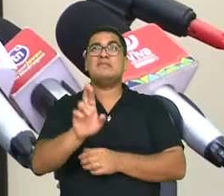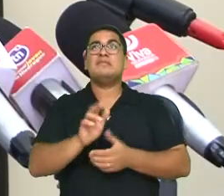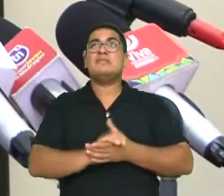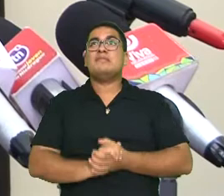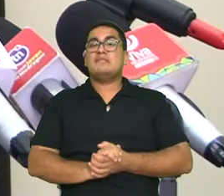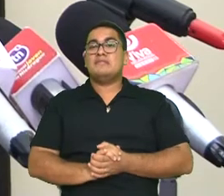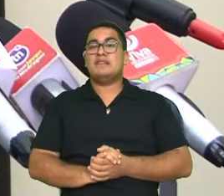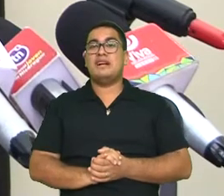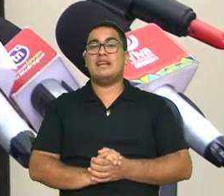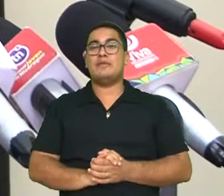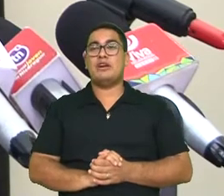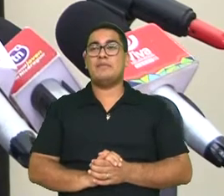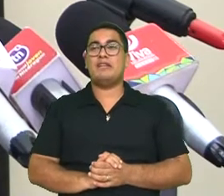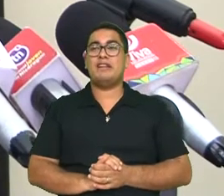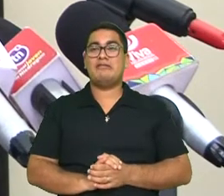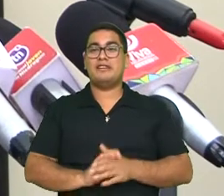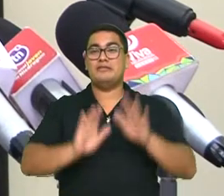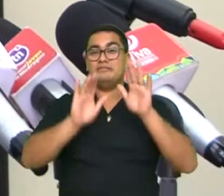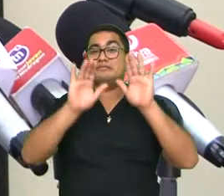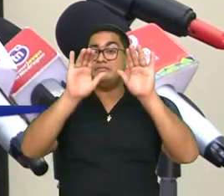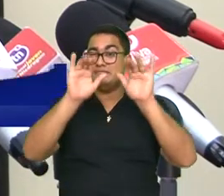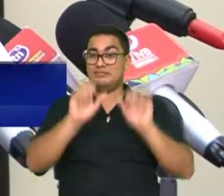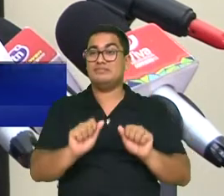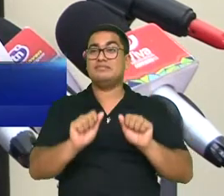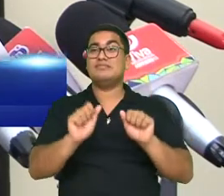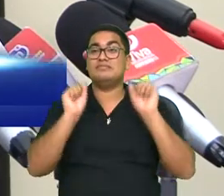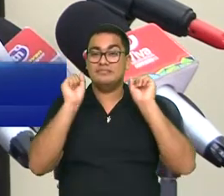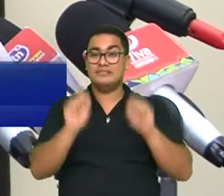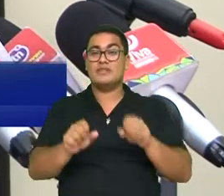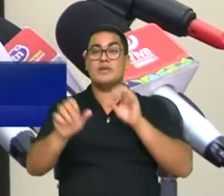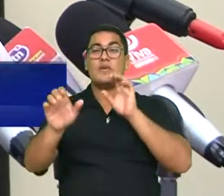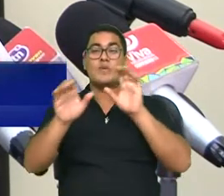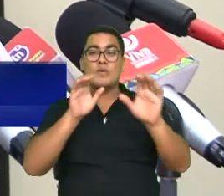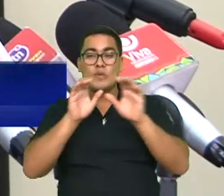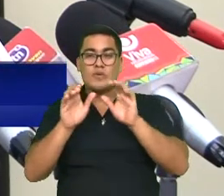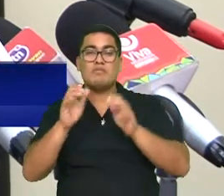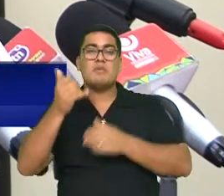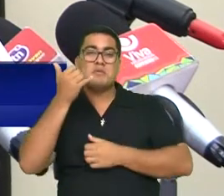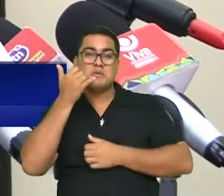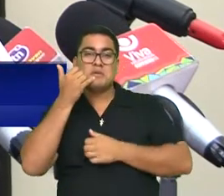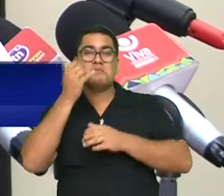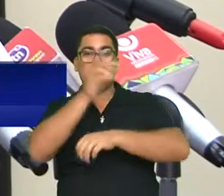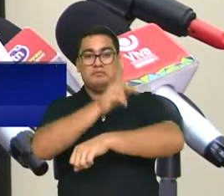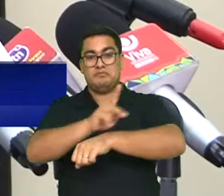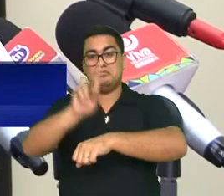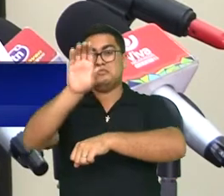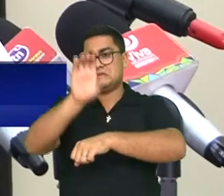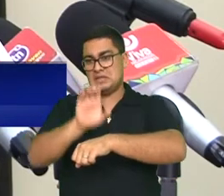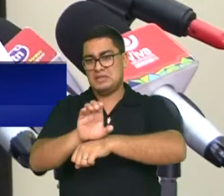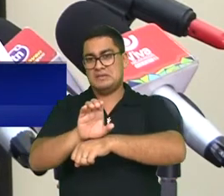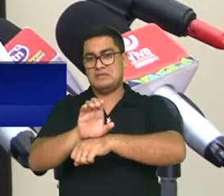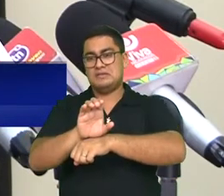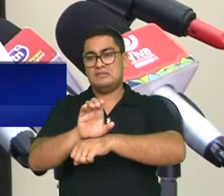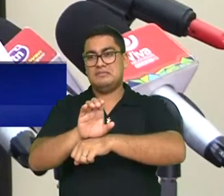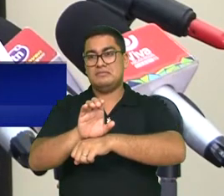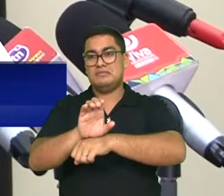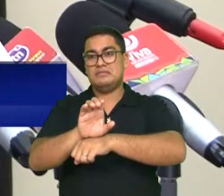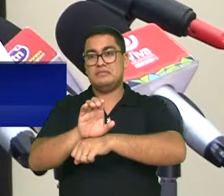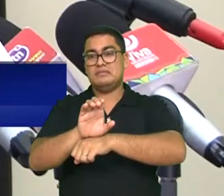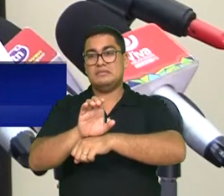tenemos más comunicación con esta zona de Puerto Cabeza. Aquí hacemos énfasis que